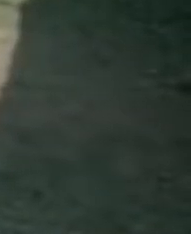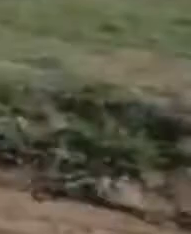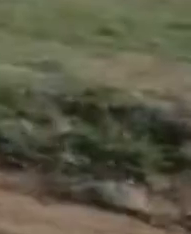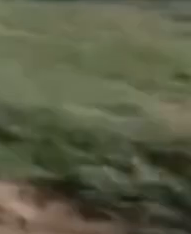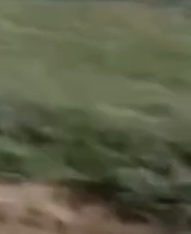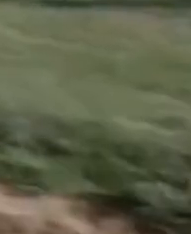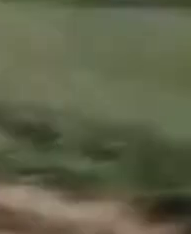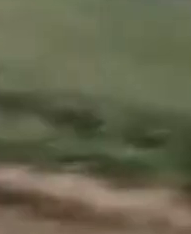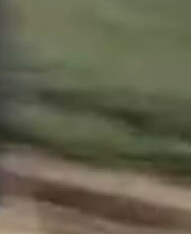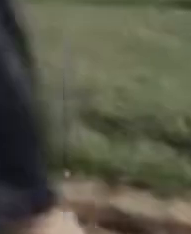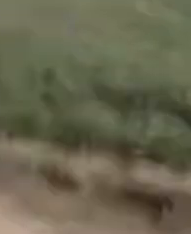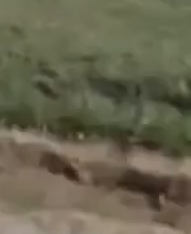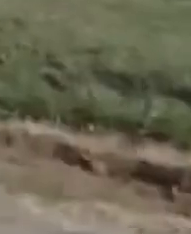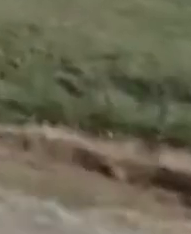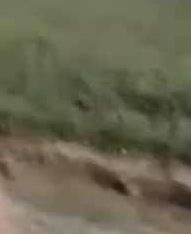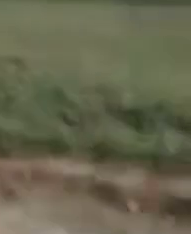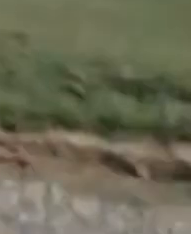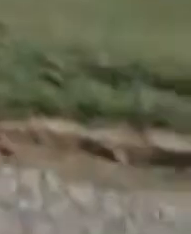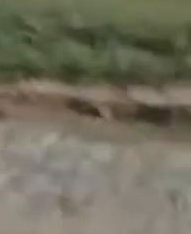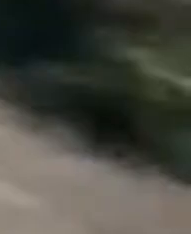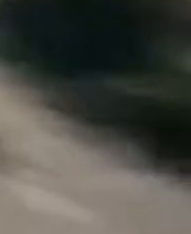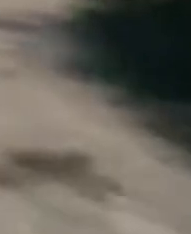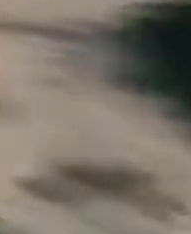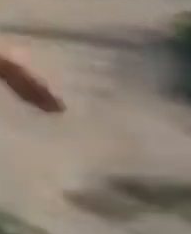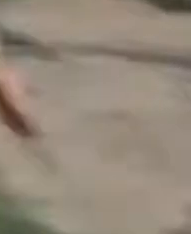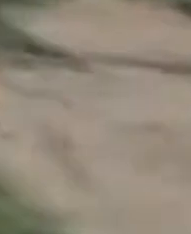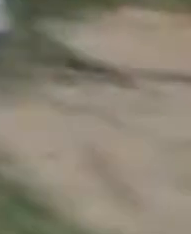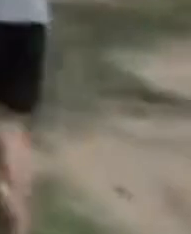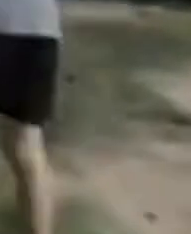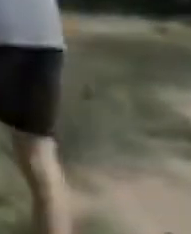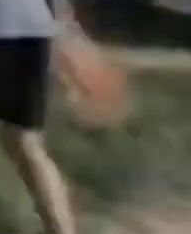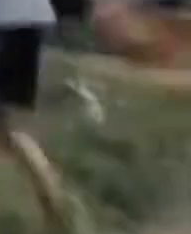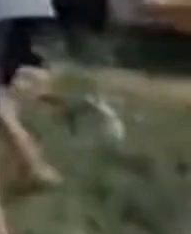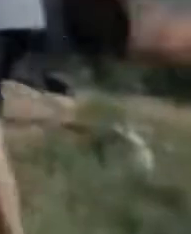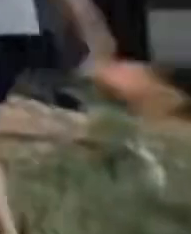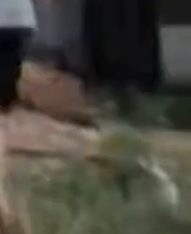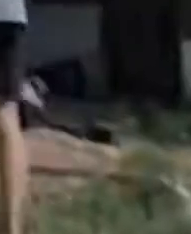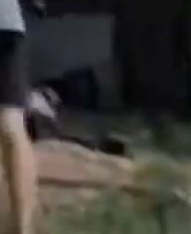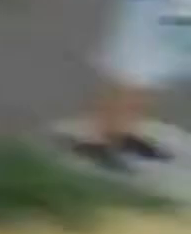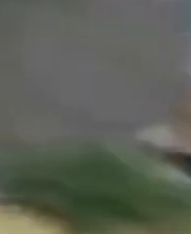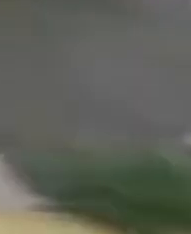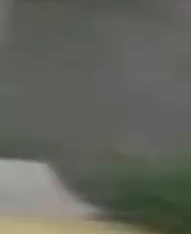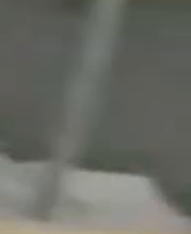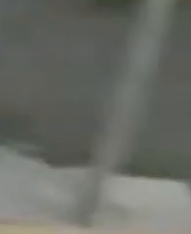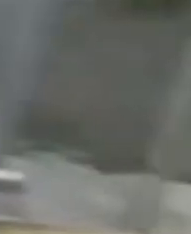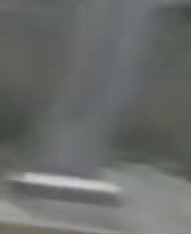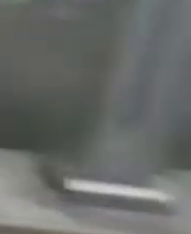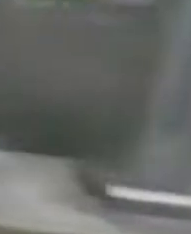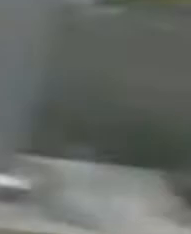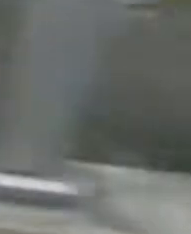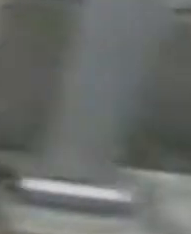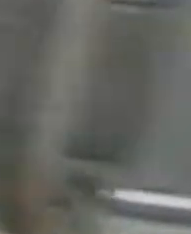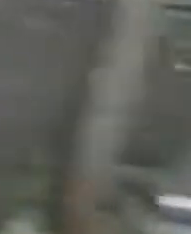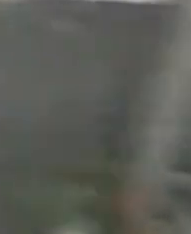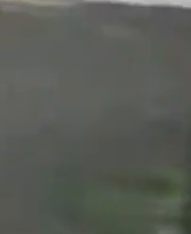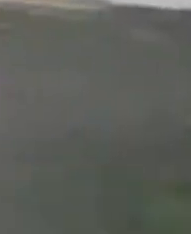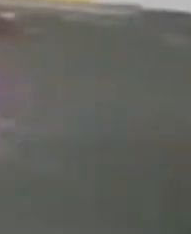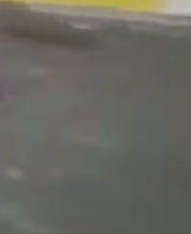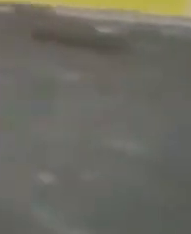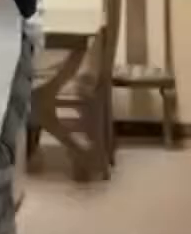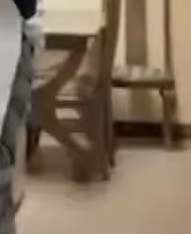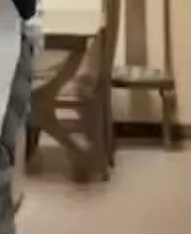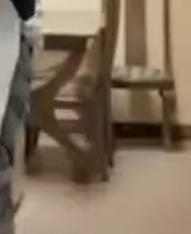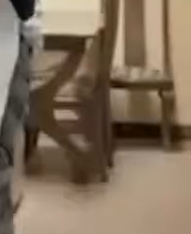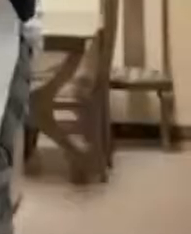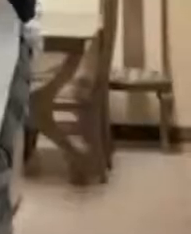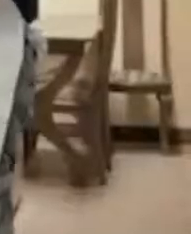Conmemoración del Día Nacional de la Persona con Discapacidad, UNED presenta Camino Inesperado, un documental dedicado a